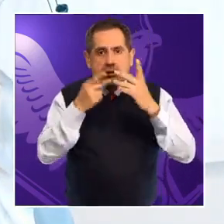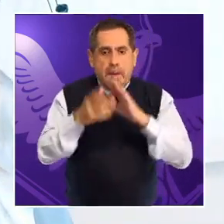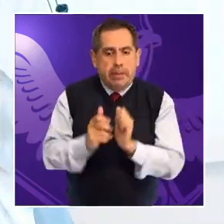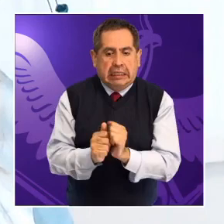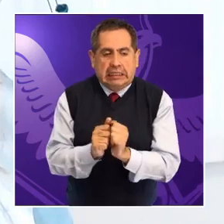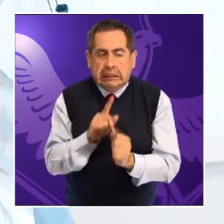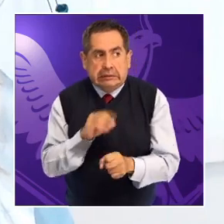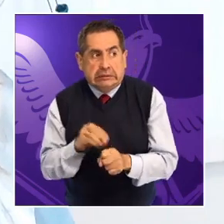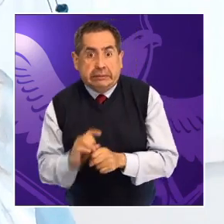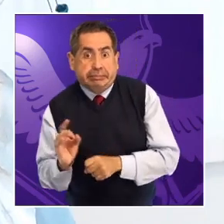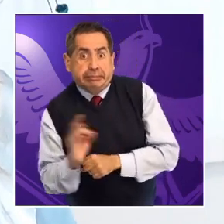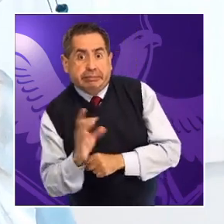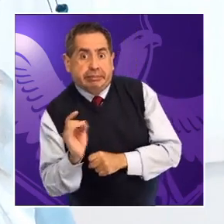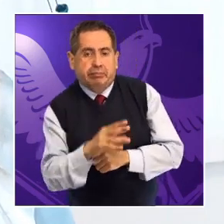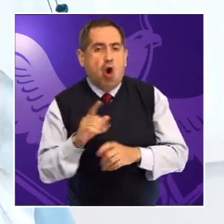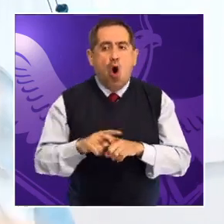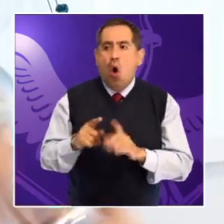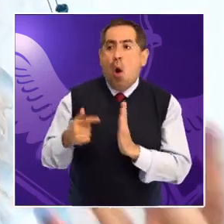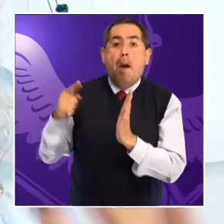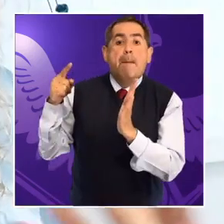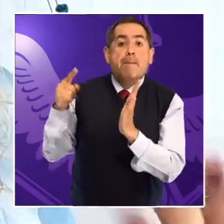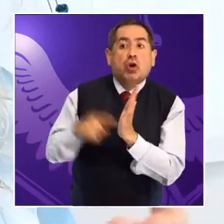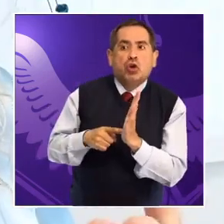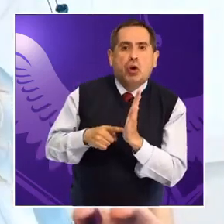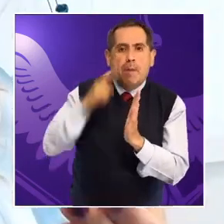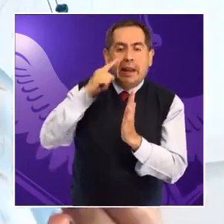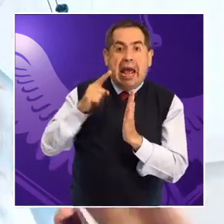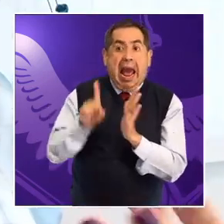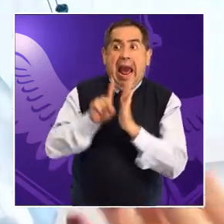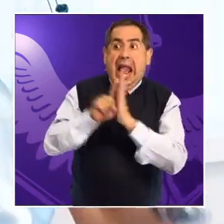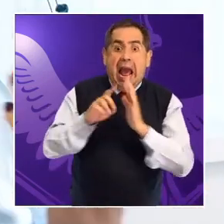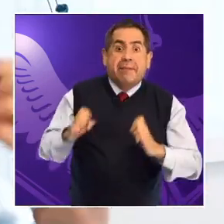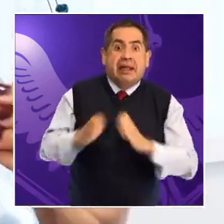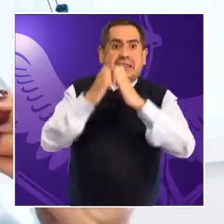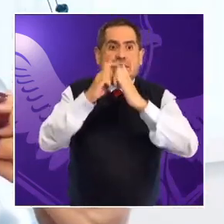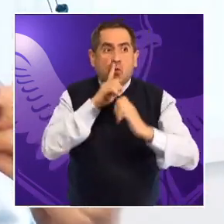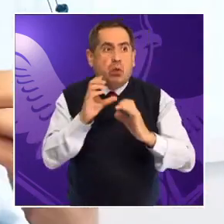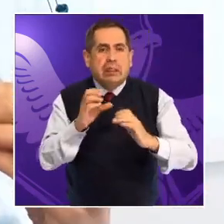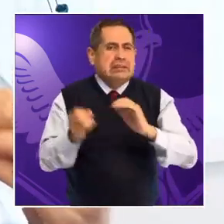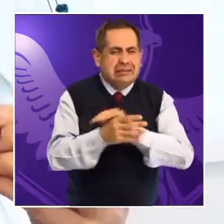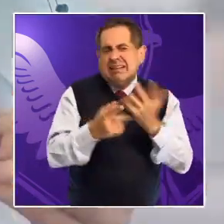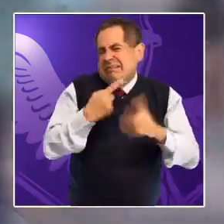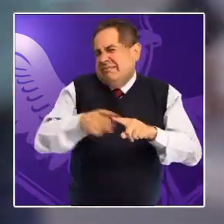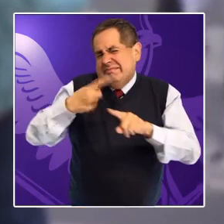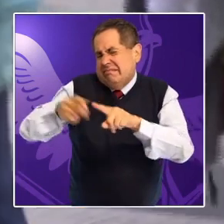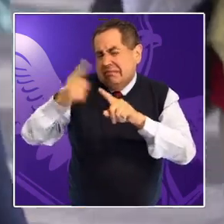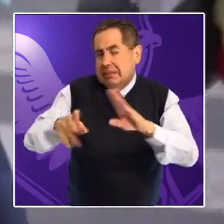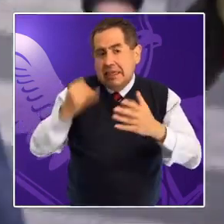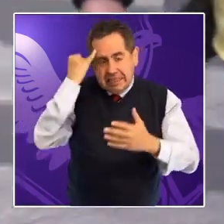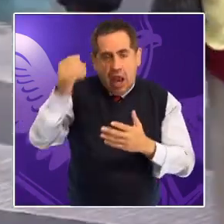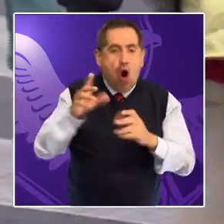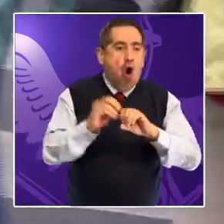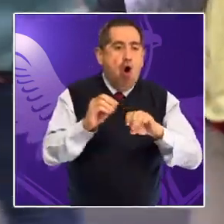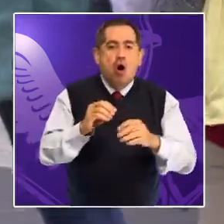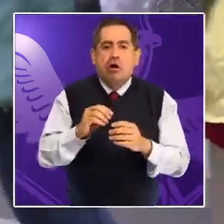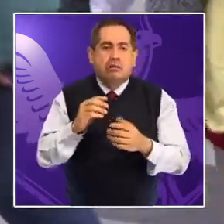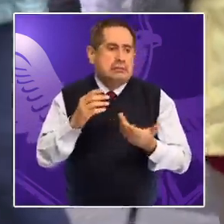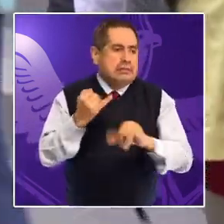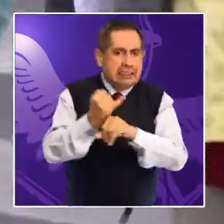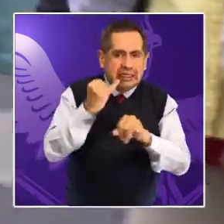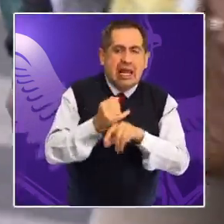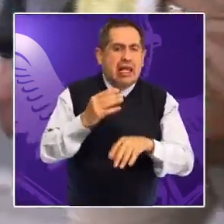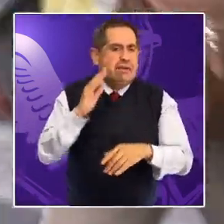comisarías virtuales, botones de pánico, las redes sociales, pero esto hay que sumarle las condiciones de accesibilidad, no pensar solo en la